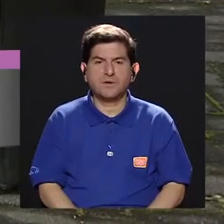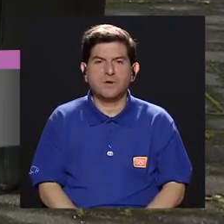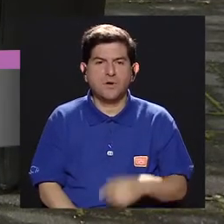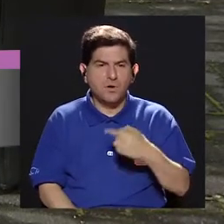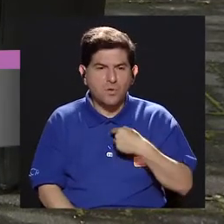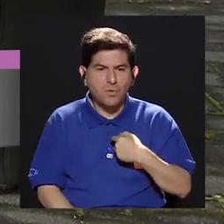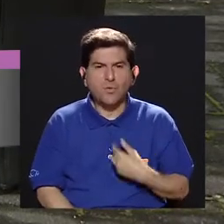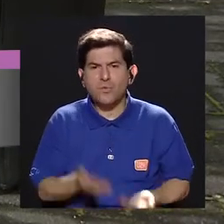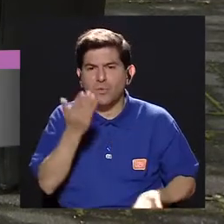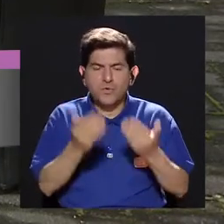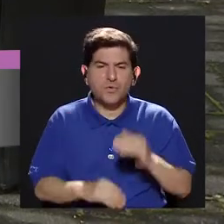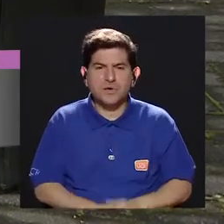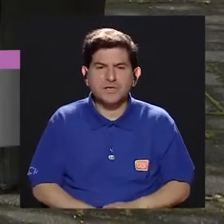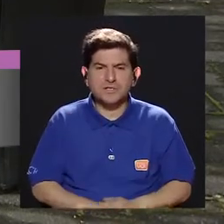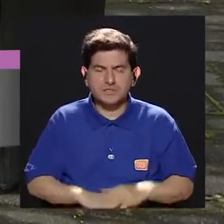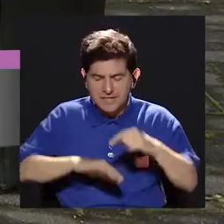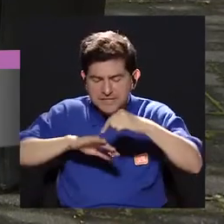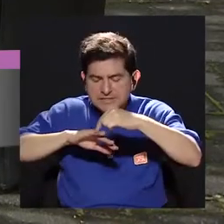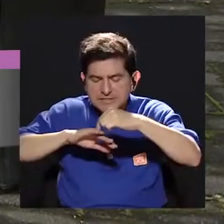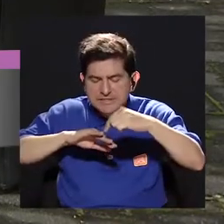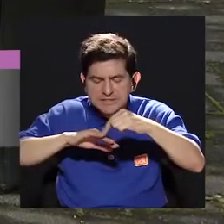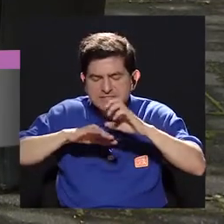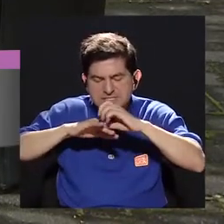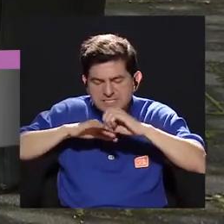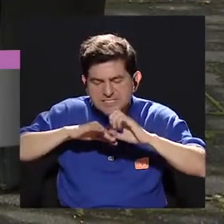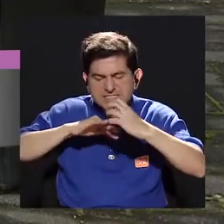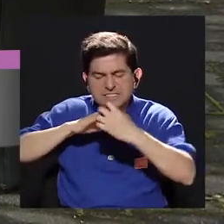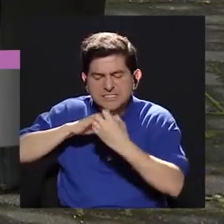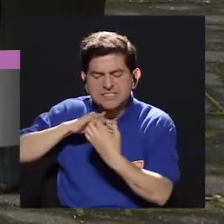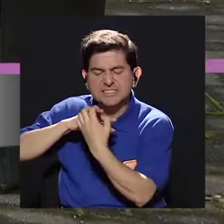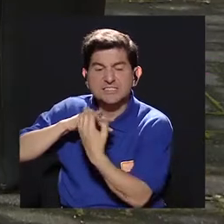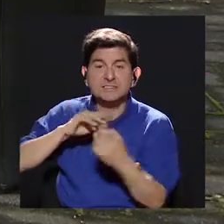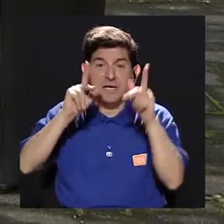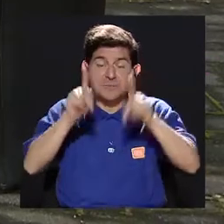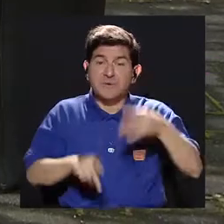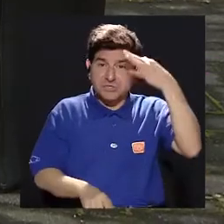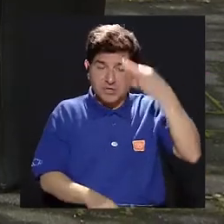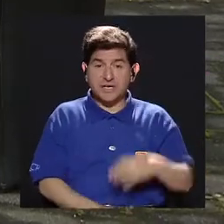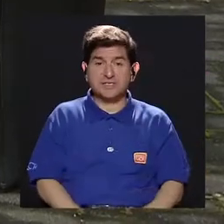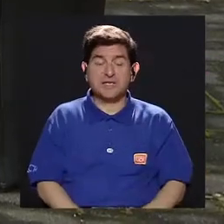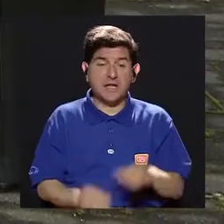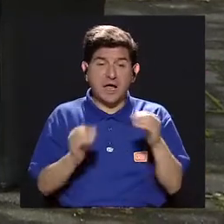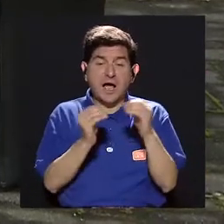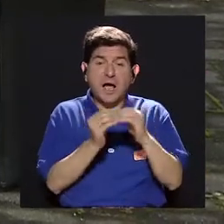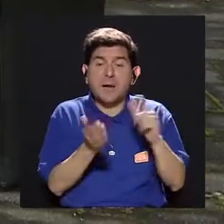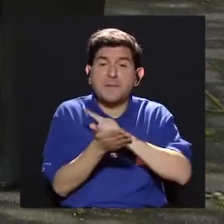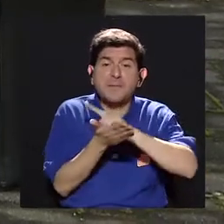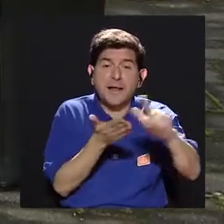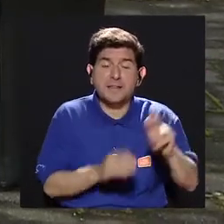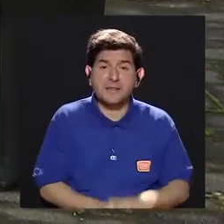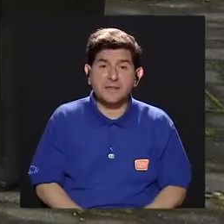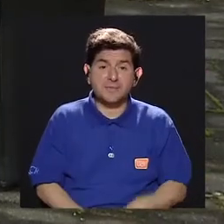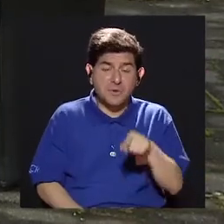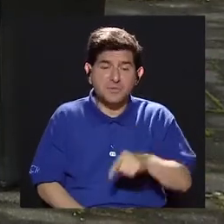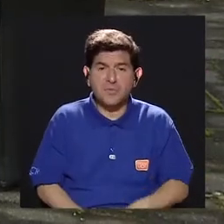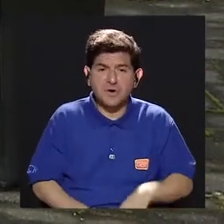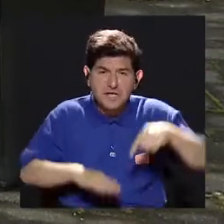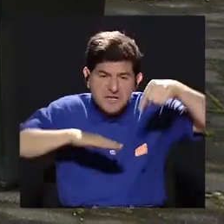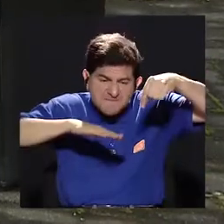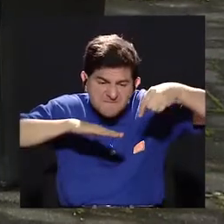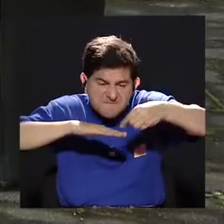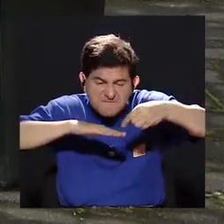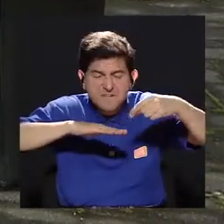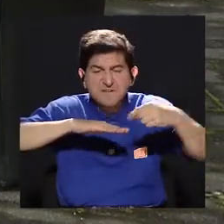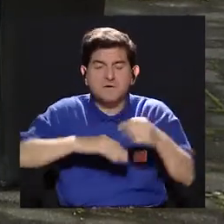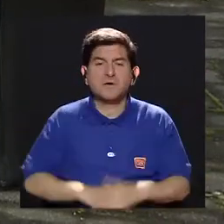estar escarbándose los bordes de las uñas diariamente. Hay gente que piensa que es más higiénica porque se mete algo,